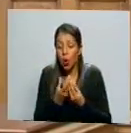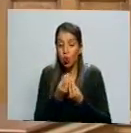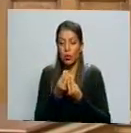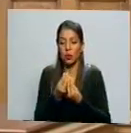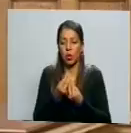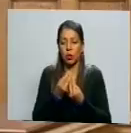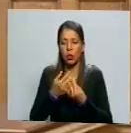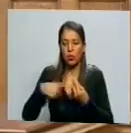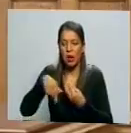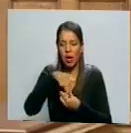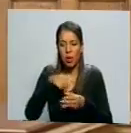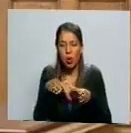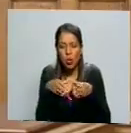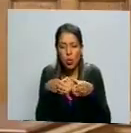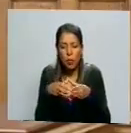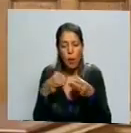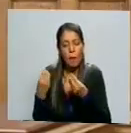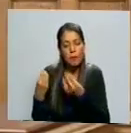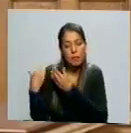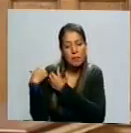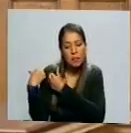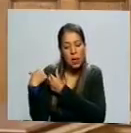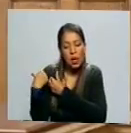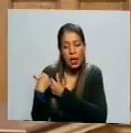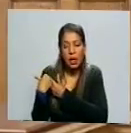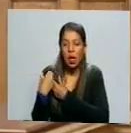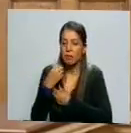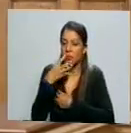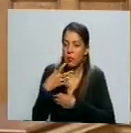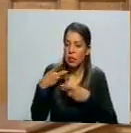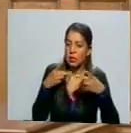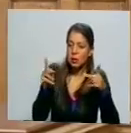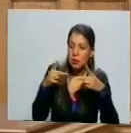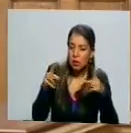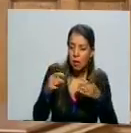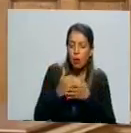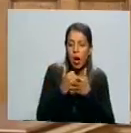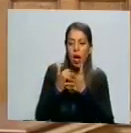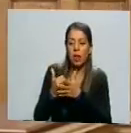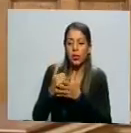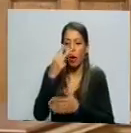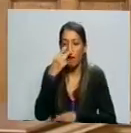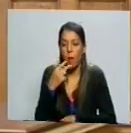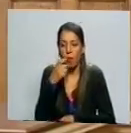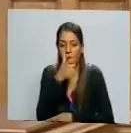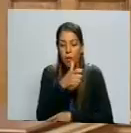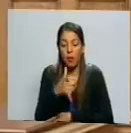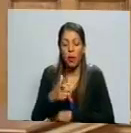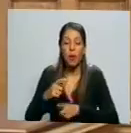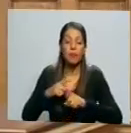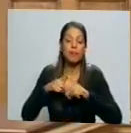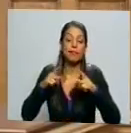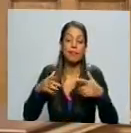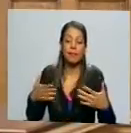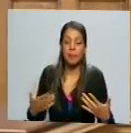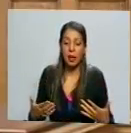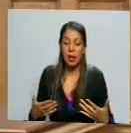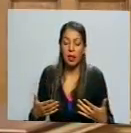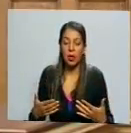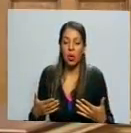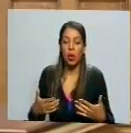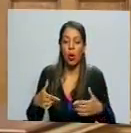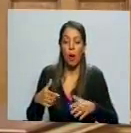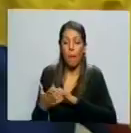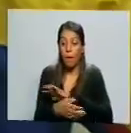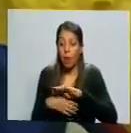para efectivamente garantizar los bienes y servicios de un pueblo, pero que sin duda ante esta coyuntura,